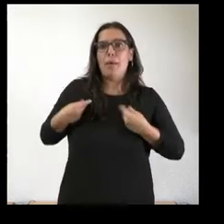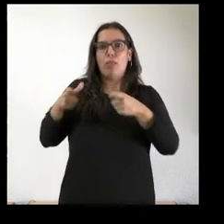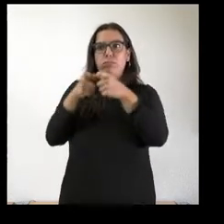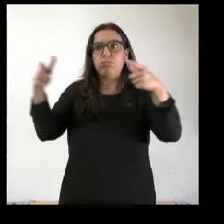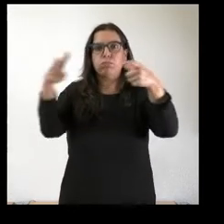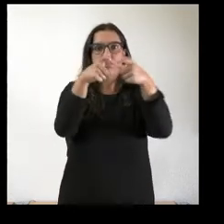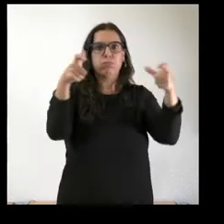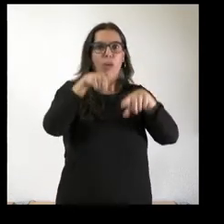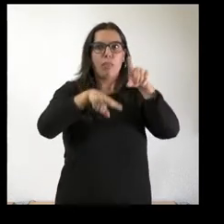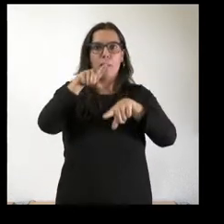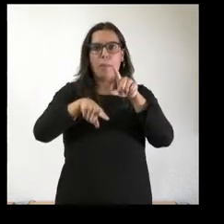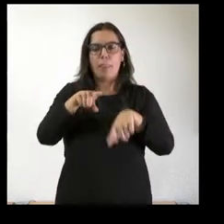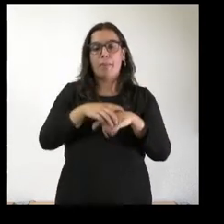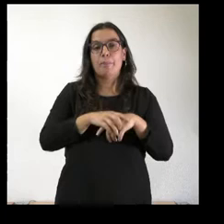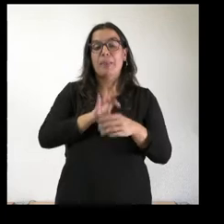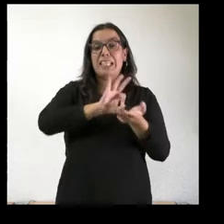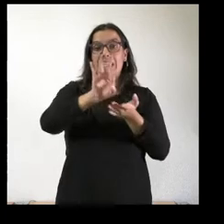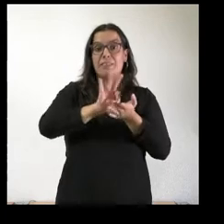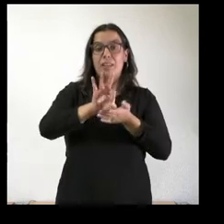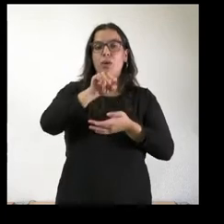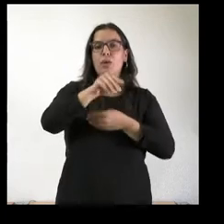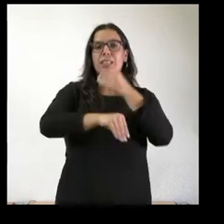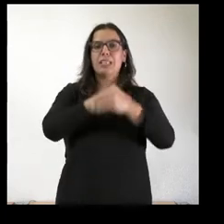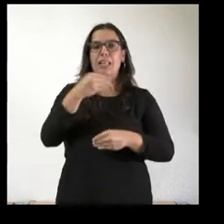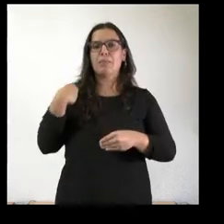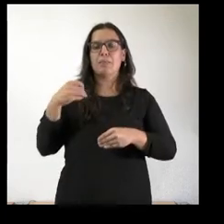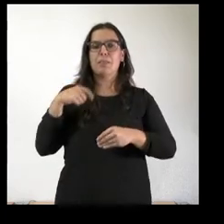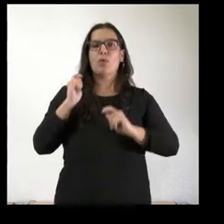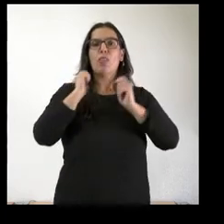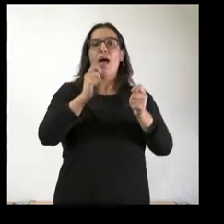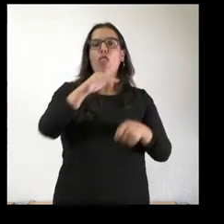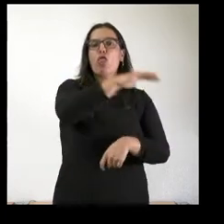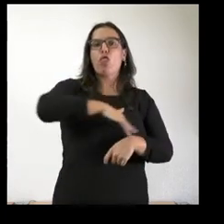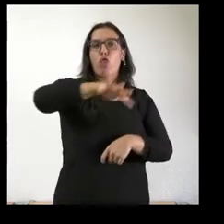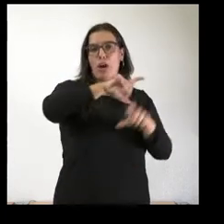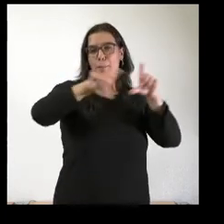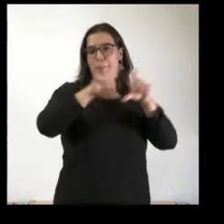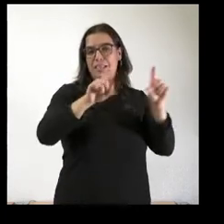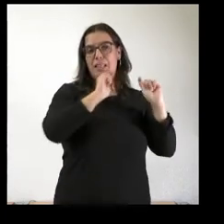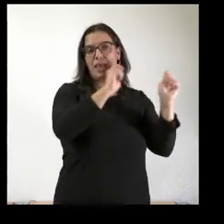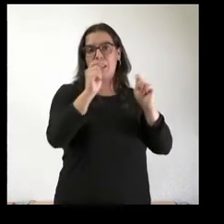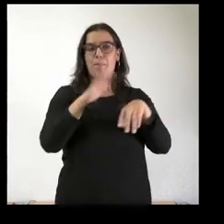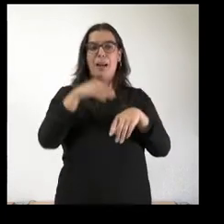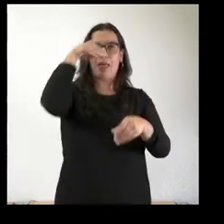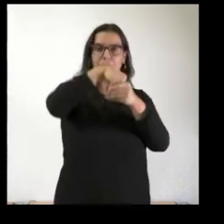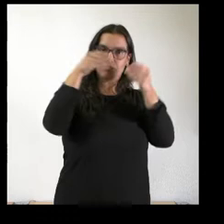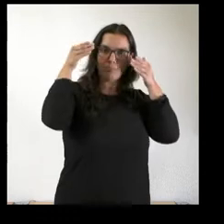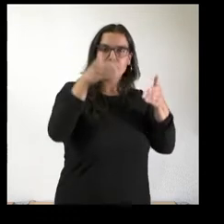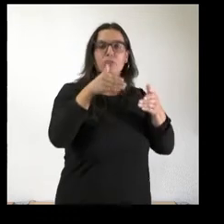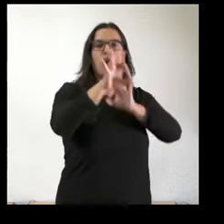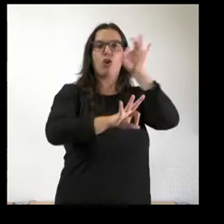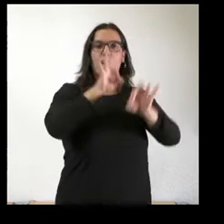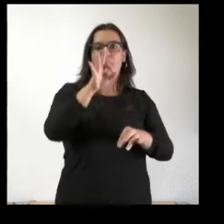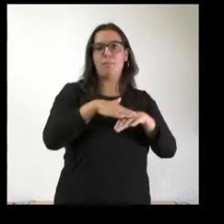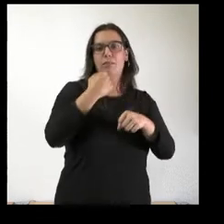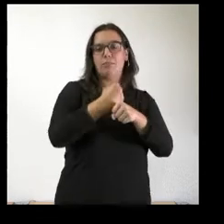socioterritoriales. Los servicios explotarán bajo la modalidad de concesiones por zonas, que permitirán una mayor eficacia y eficiencia en el